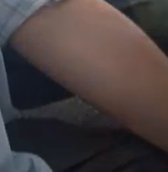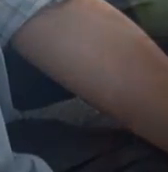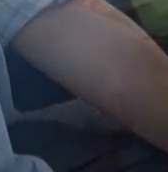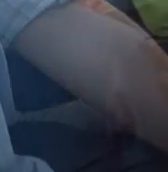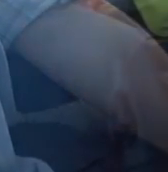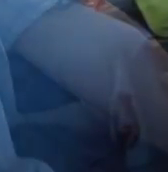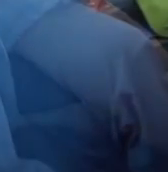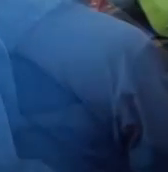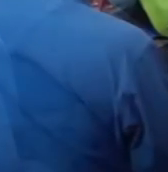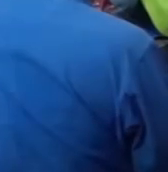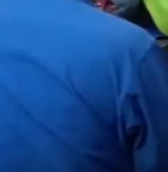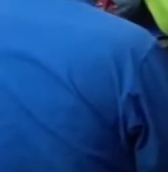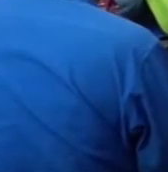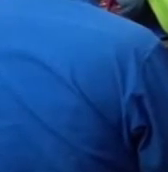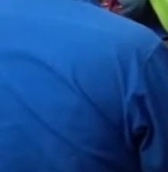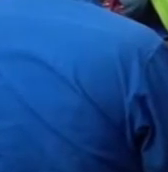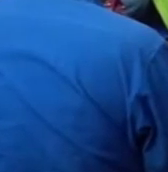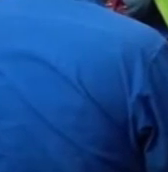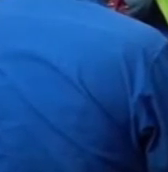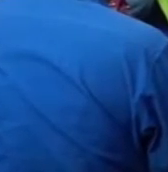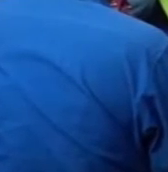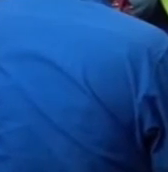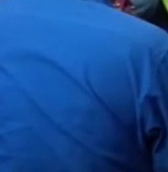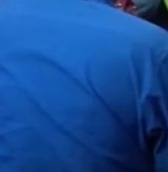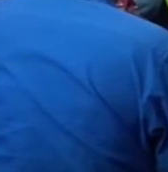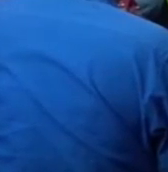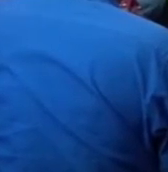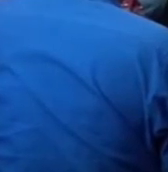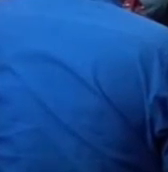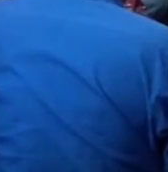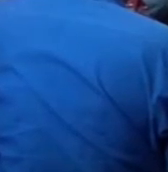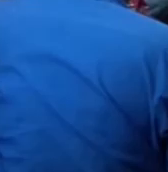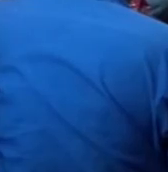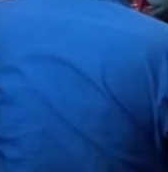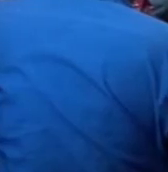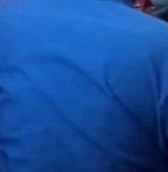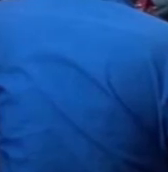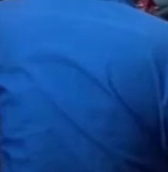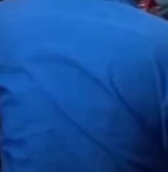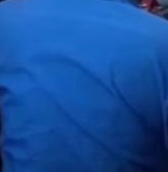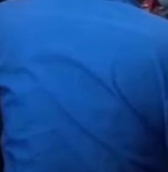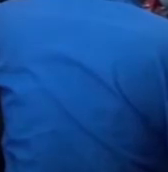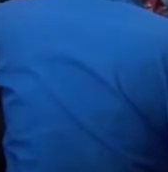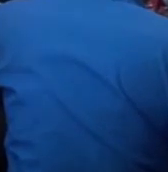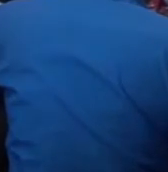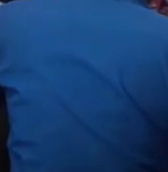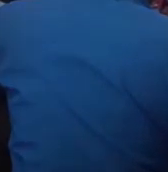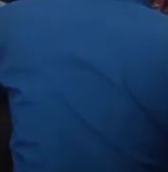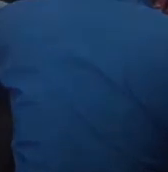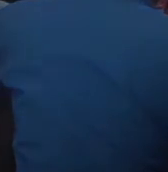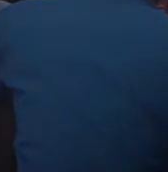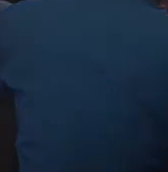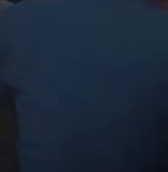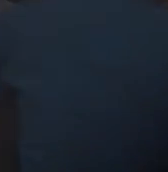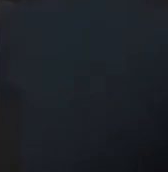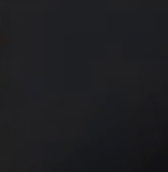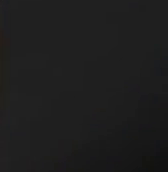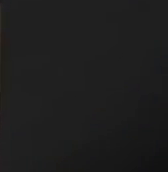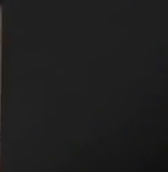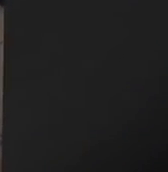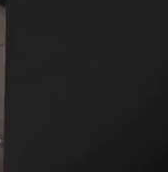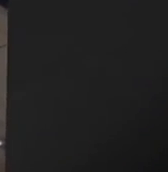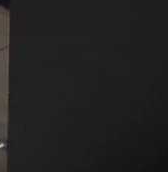despertar conciencia que el hecho de dar de mamar es un acto completamente natural que gracias a